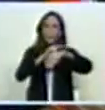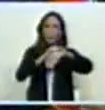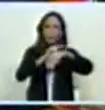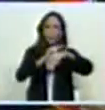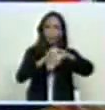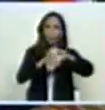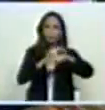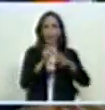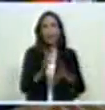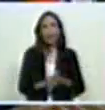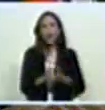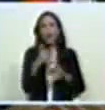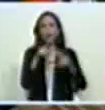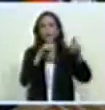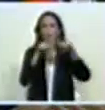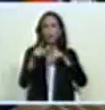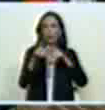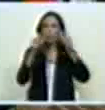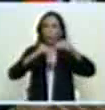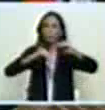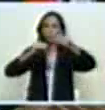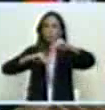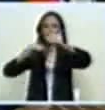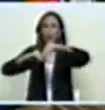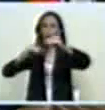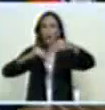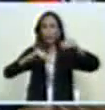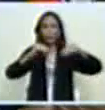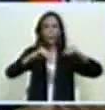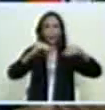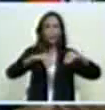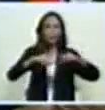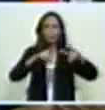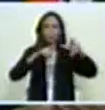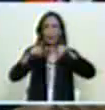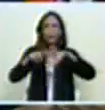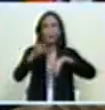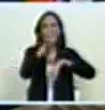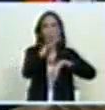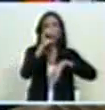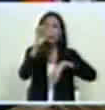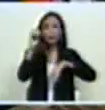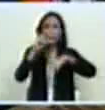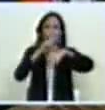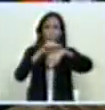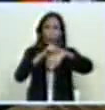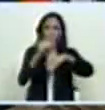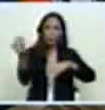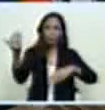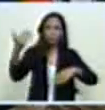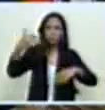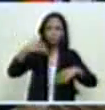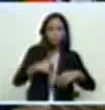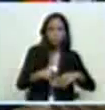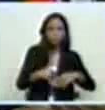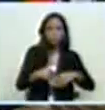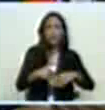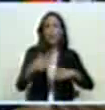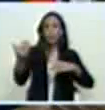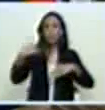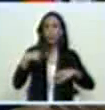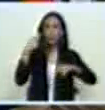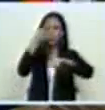y ya hemos hecho todo el convenio este con lámpara que los 200 médicos que van a ser parte de la próxima